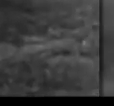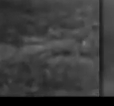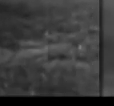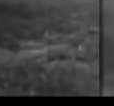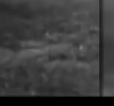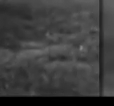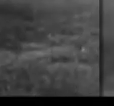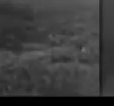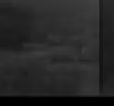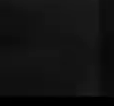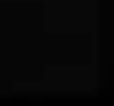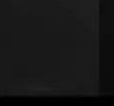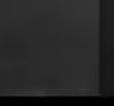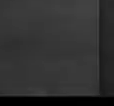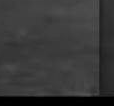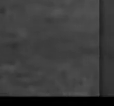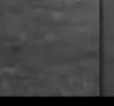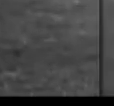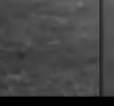sí